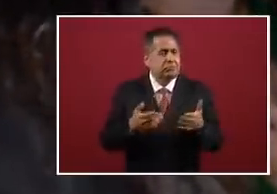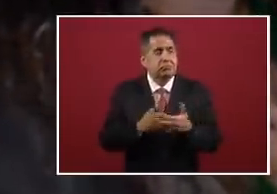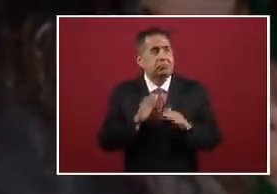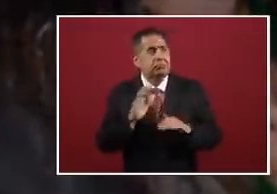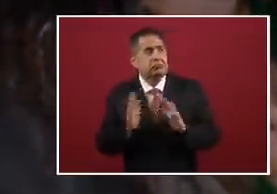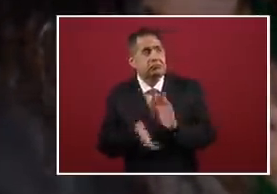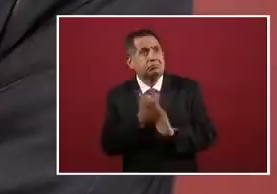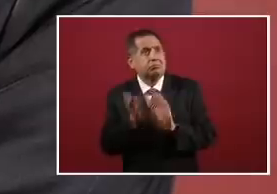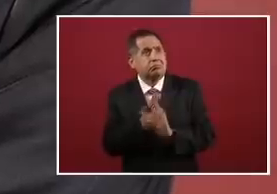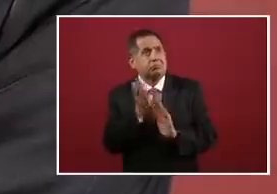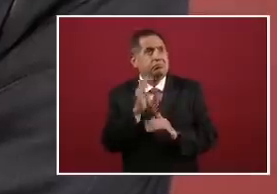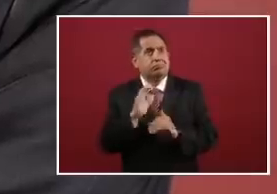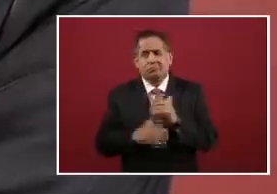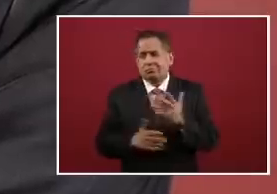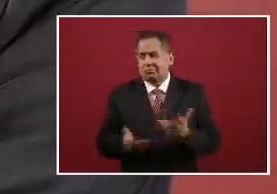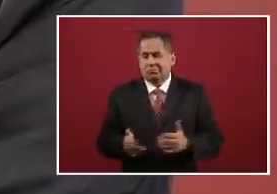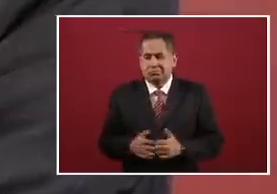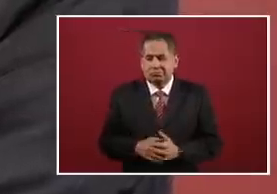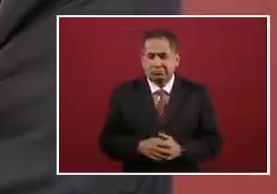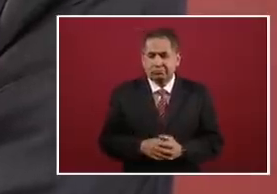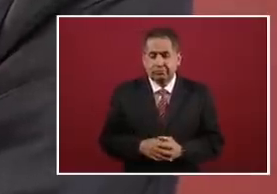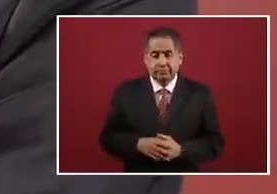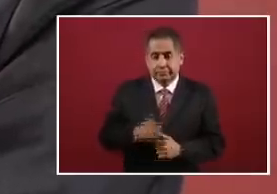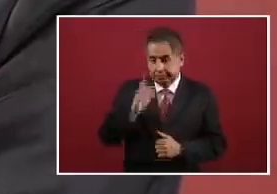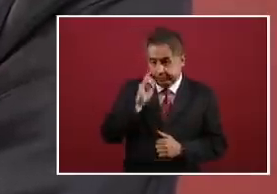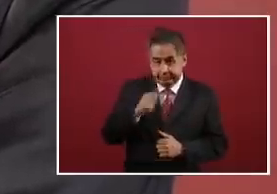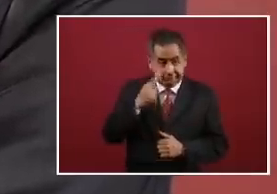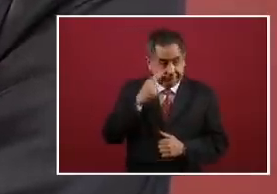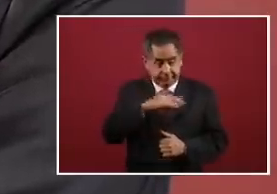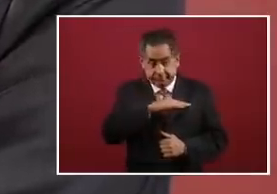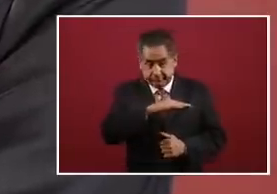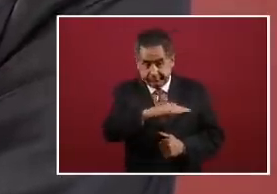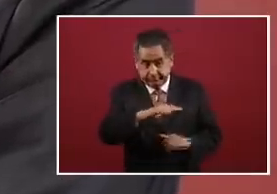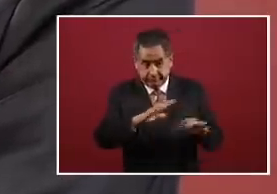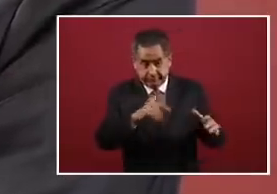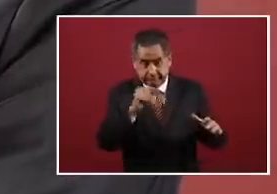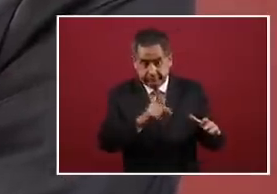lugar? Es que lo que existe,